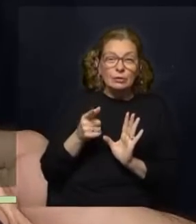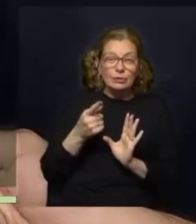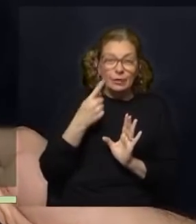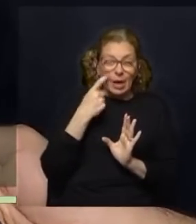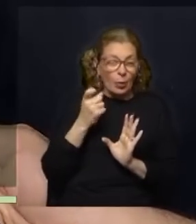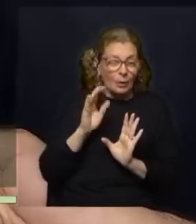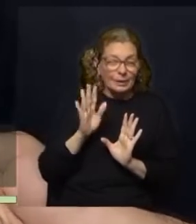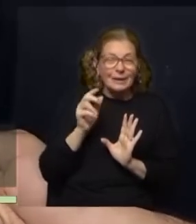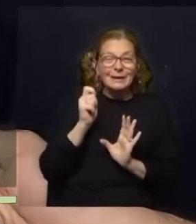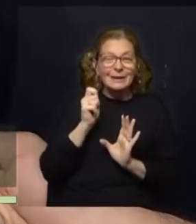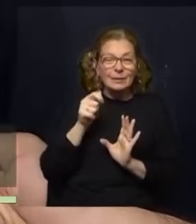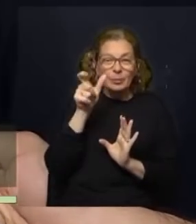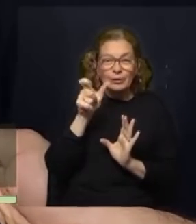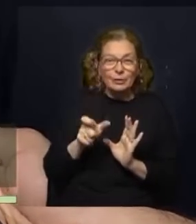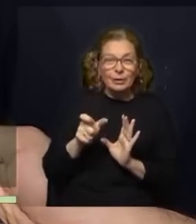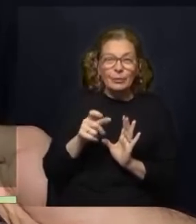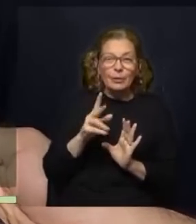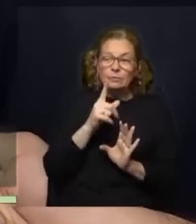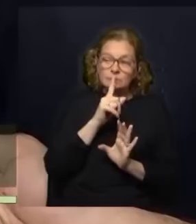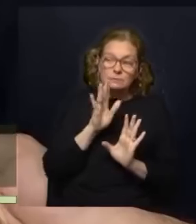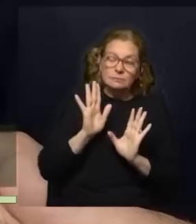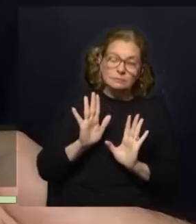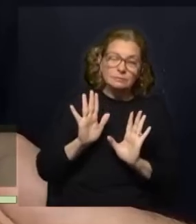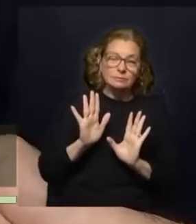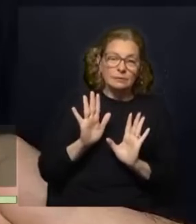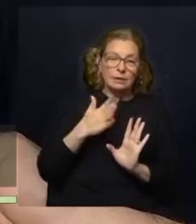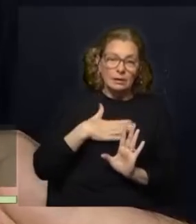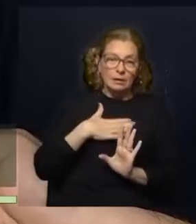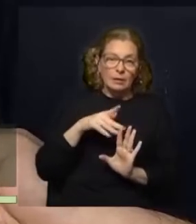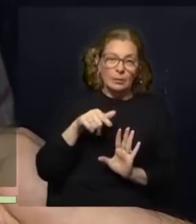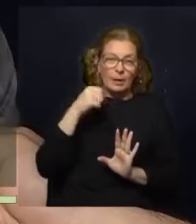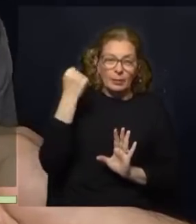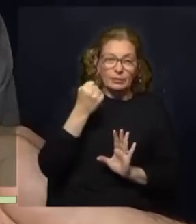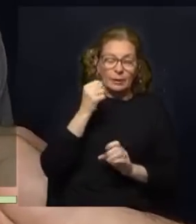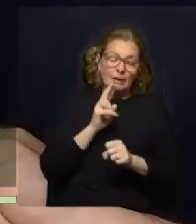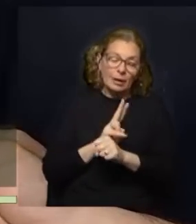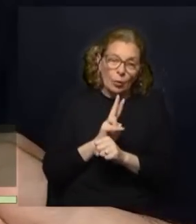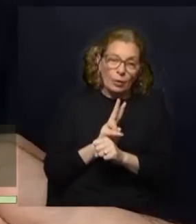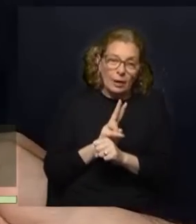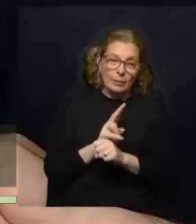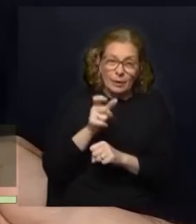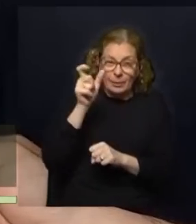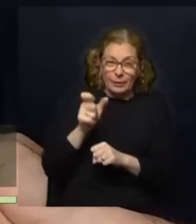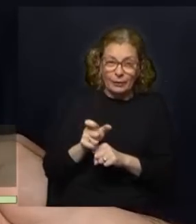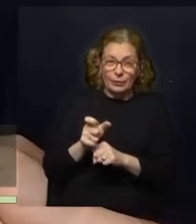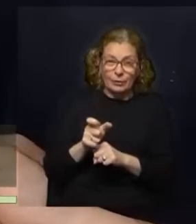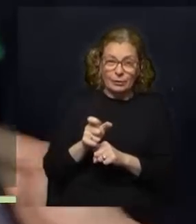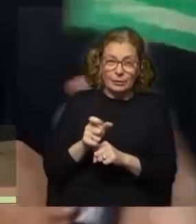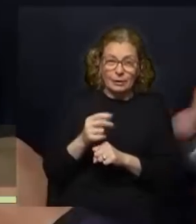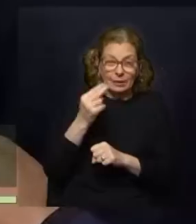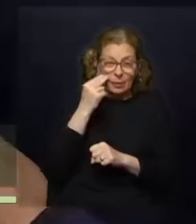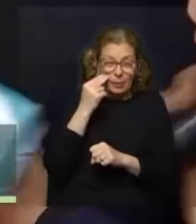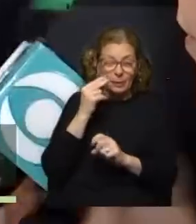lo notifiquen nosotros tenemos ya este muy prudente porque acá lo más importante ahora velar por Por quienes Lamentablemente terminaron